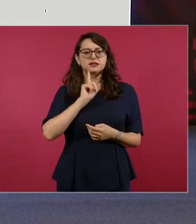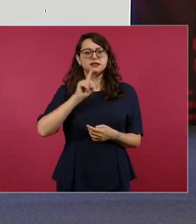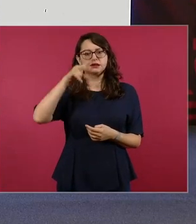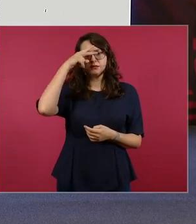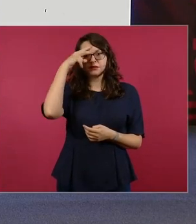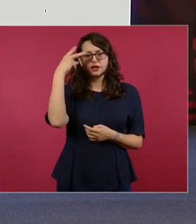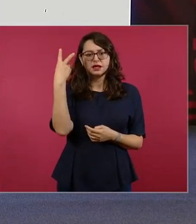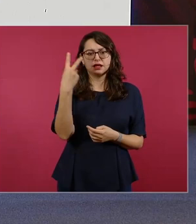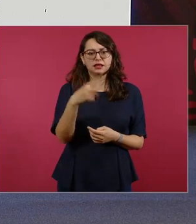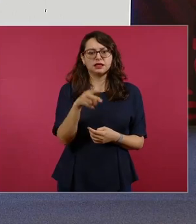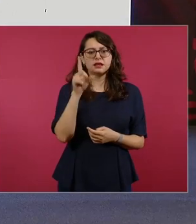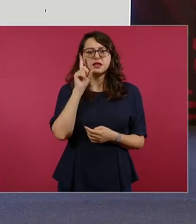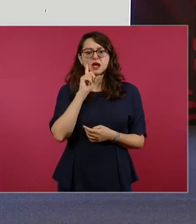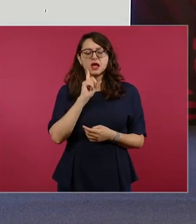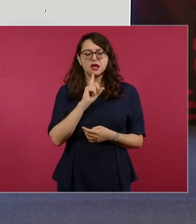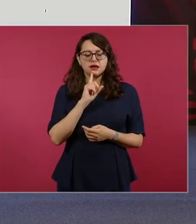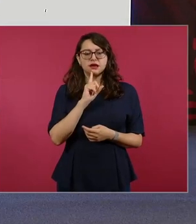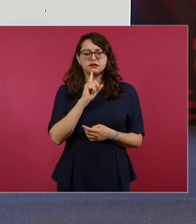de la CONAO.